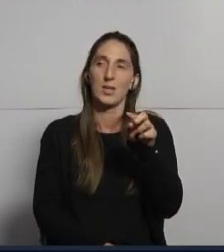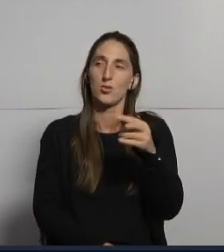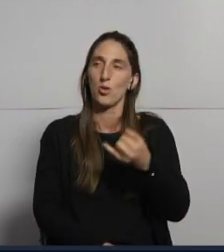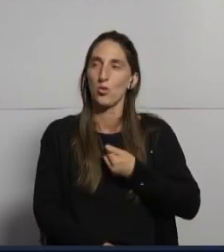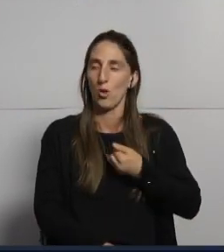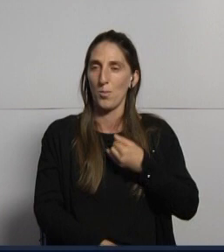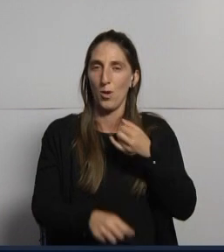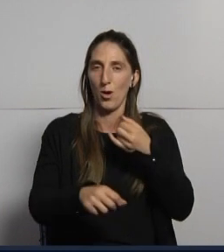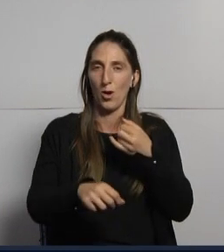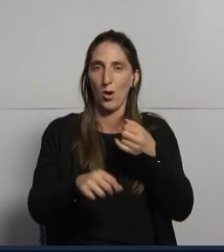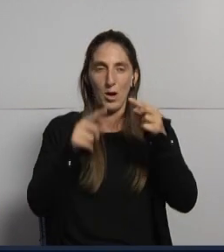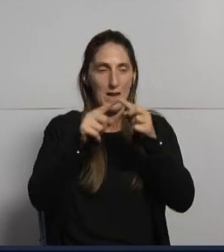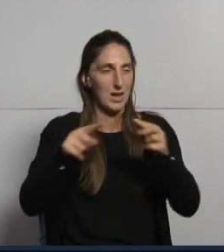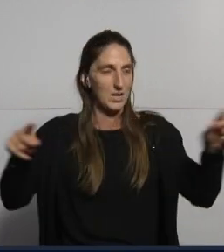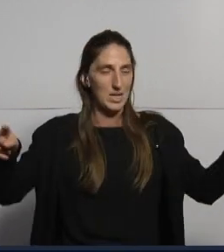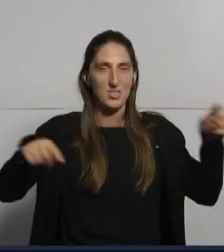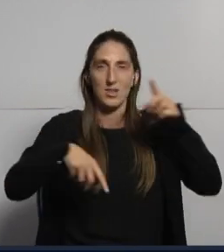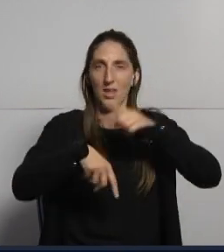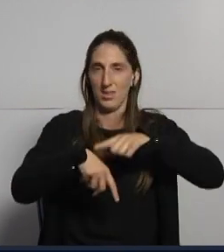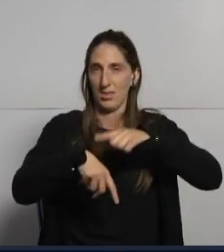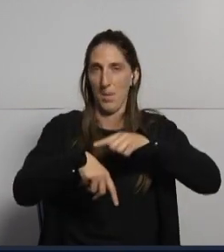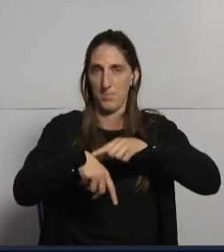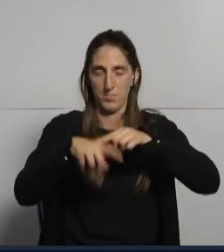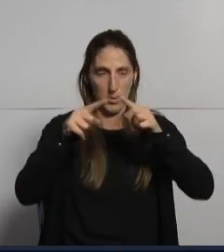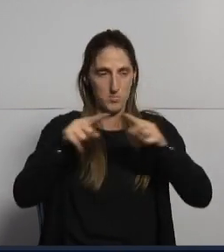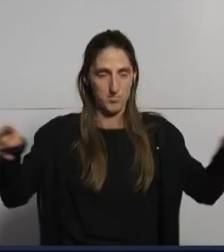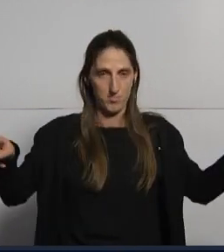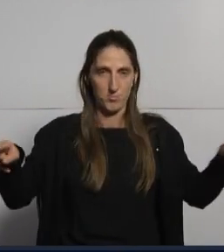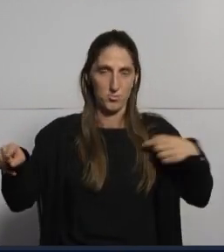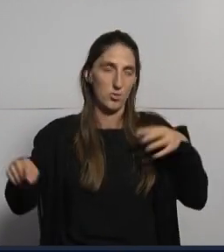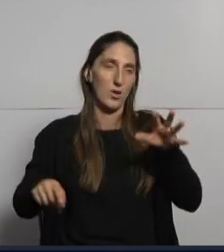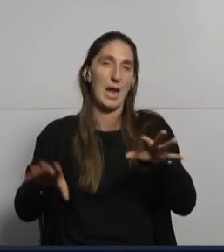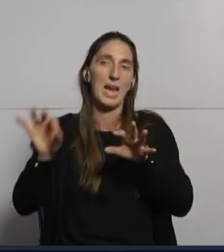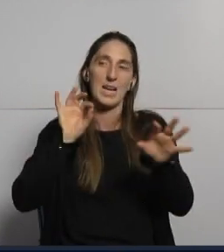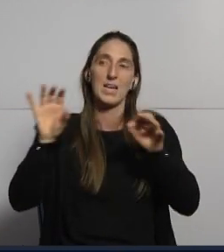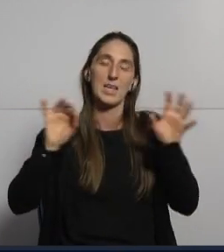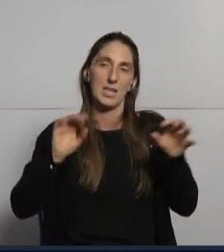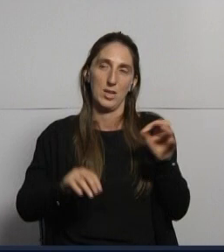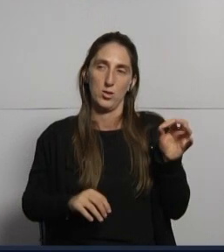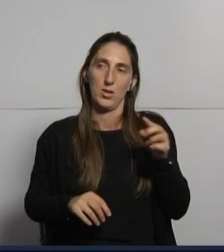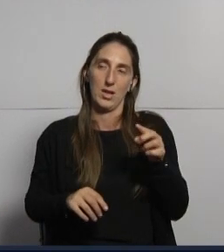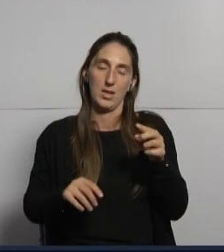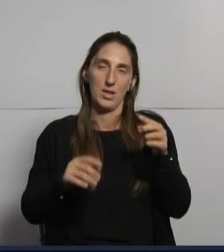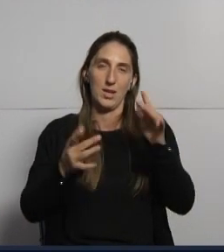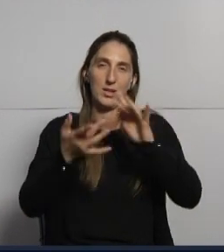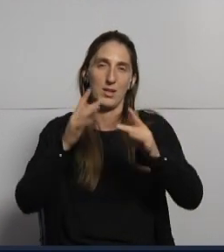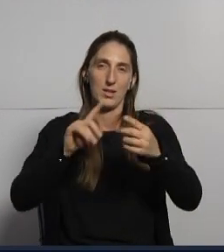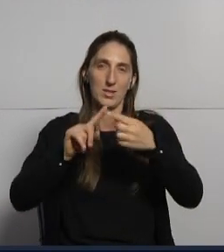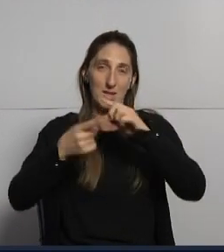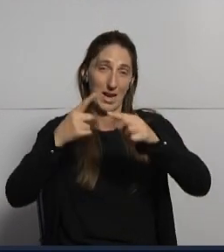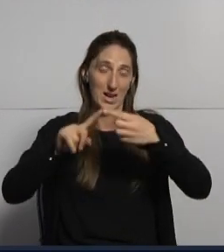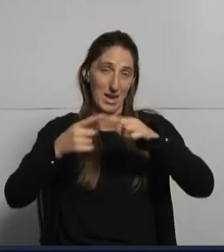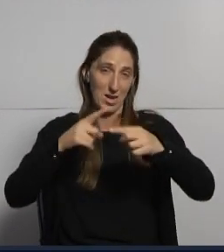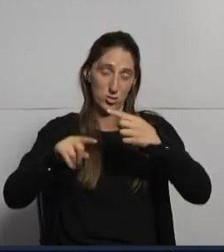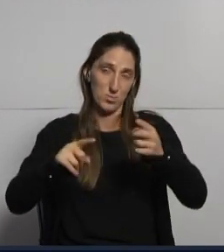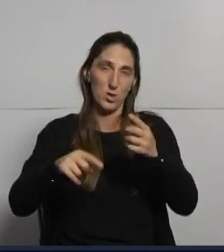línea temporal. Yo elijo determinadas entidades, porque acá veo las relaciones, pero no